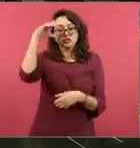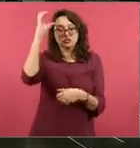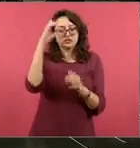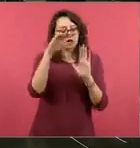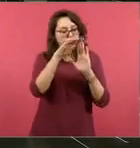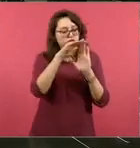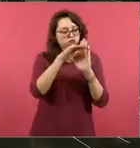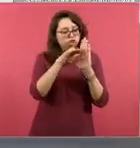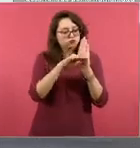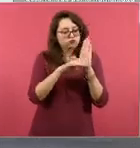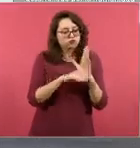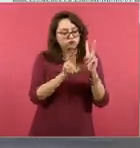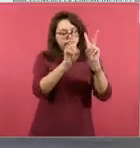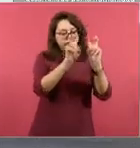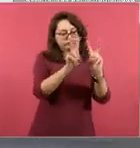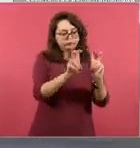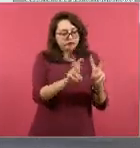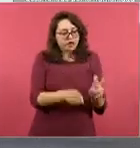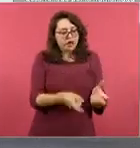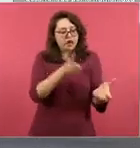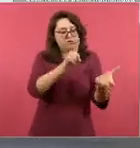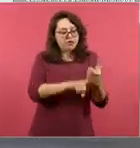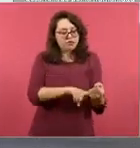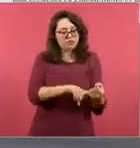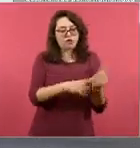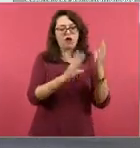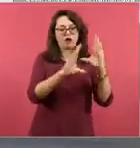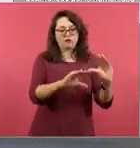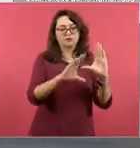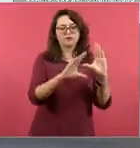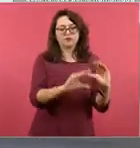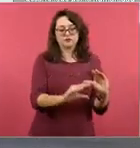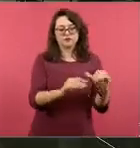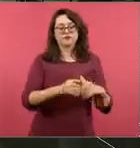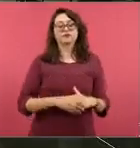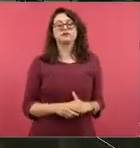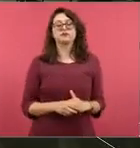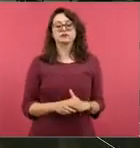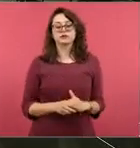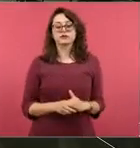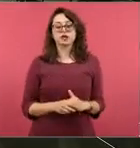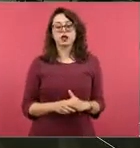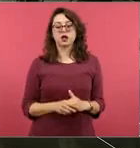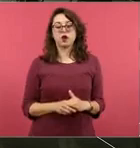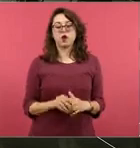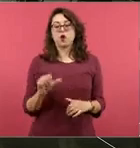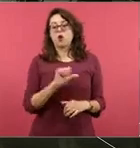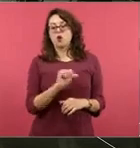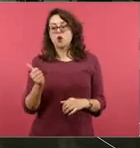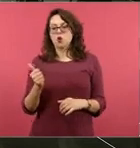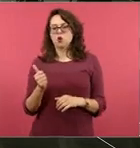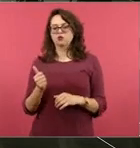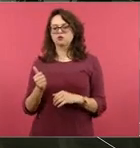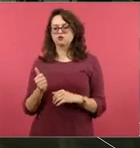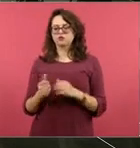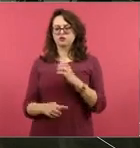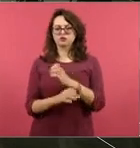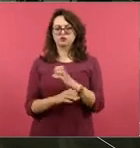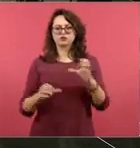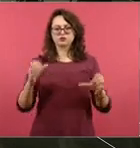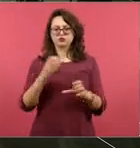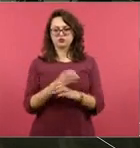van a estar dentro de los materiales. ¿Qué podemos encontrar dentro de los libros de artículos académicos?